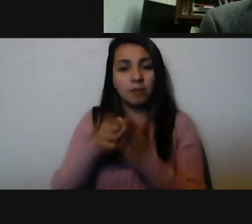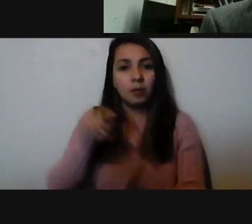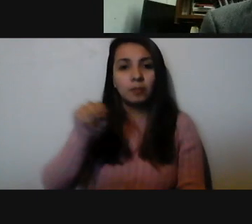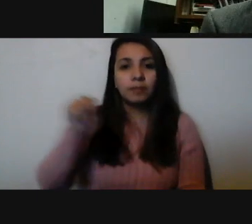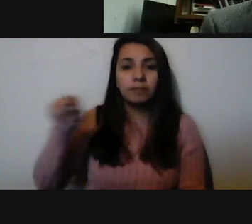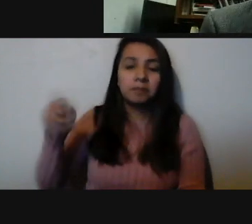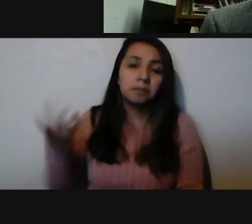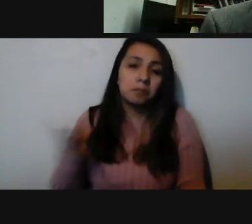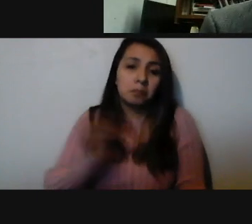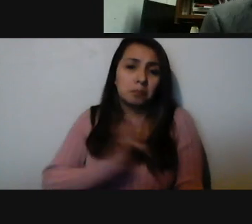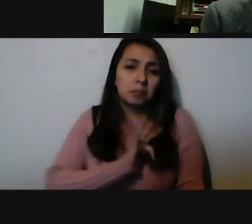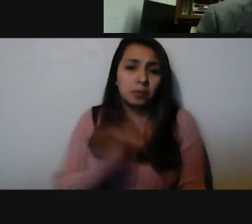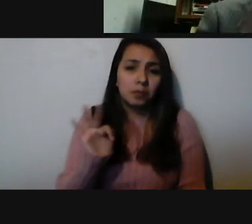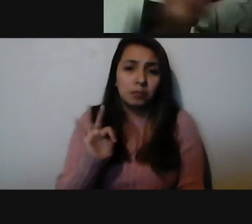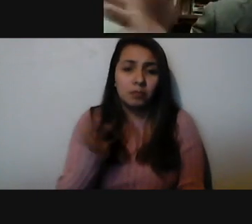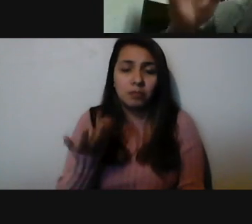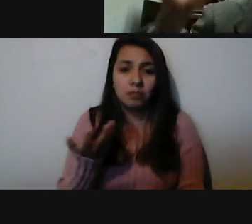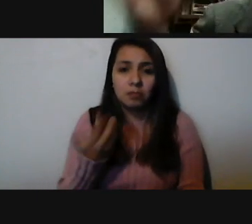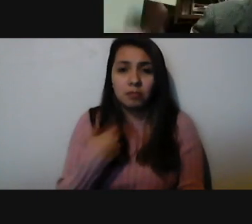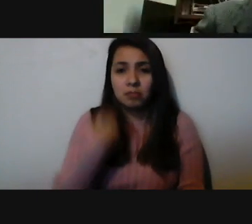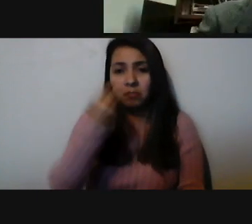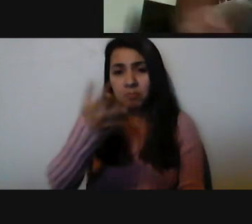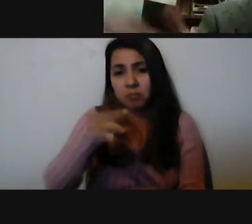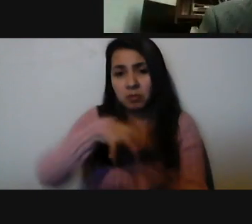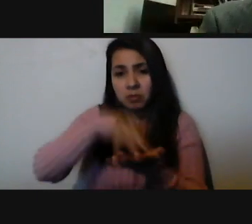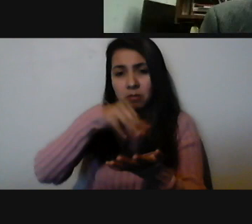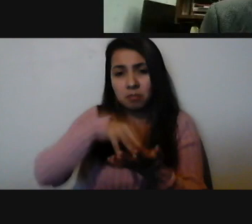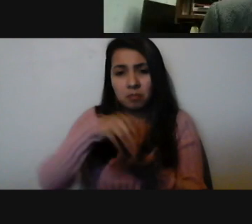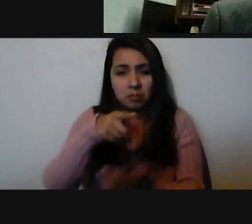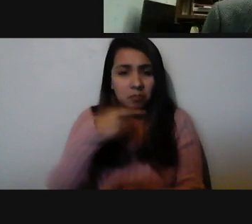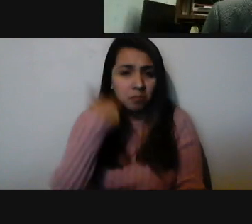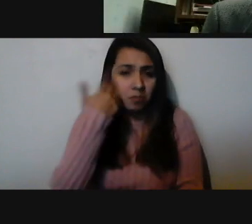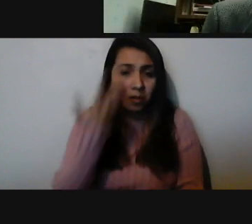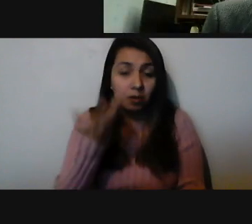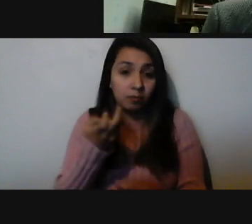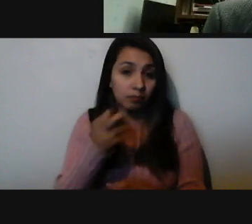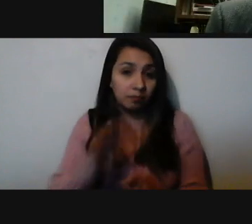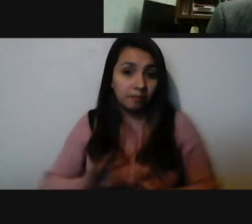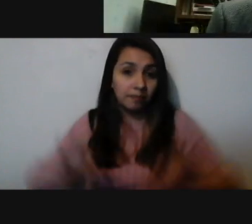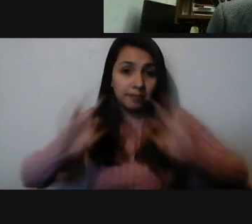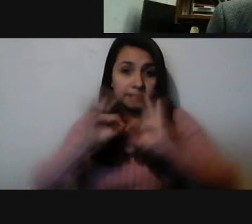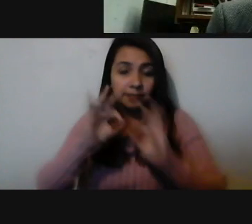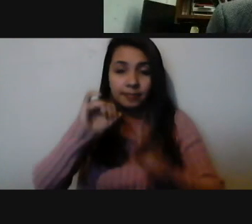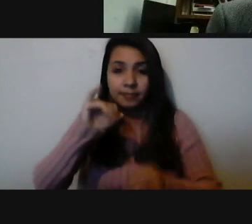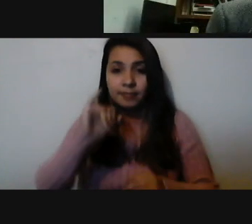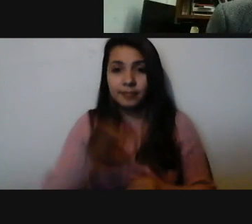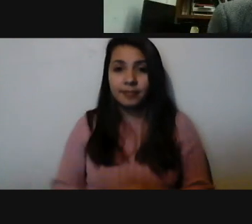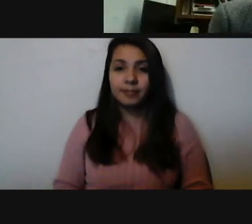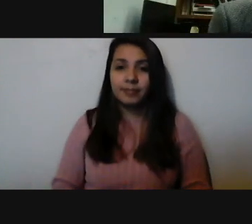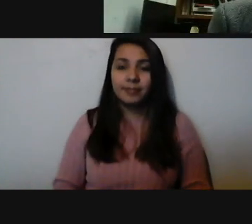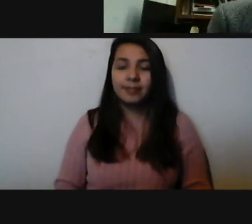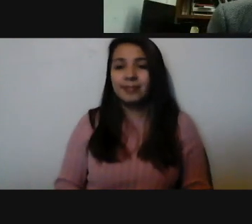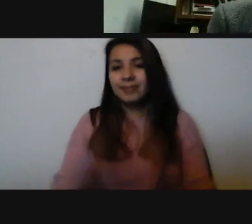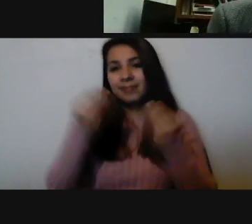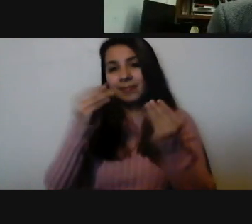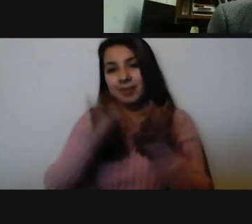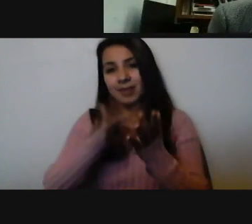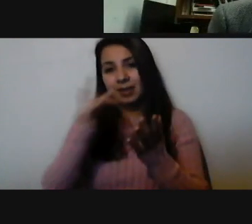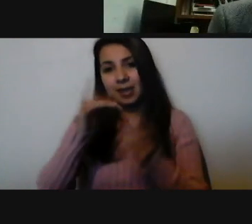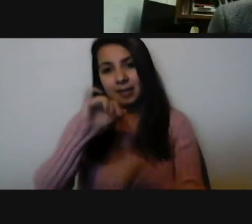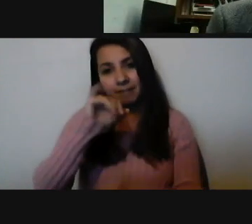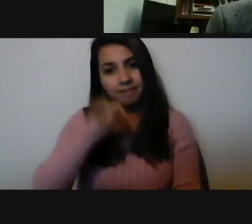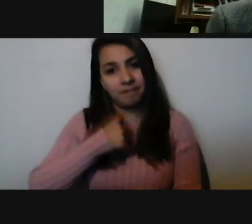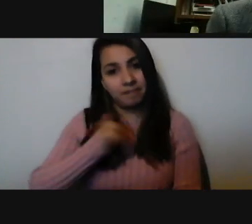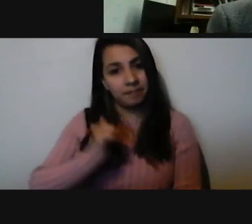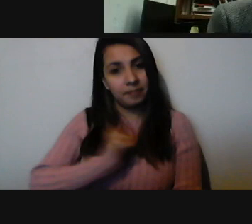muchos experimentos. Pero tengo los libros, entonces pueden pueden tener una copia, si lo desean,